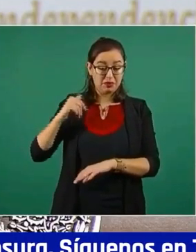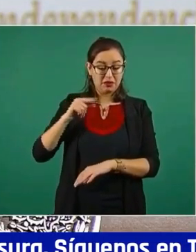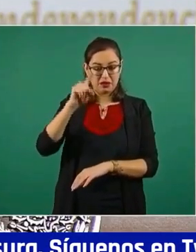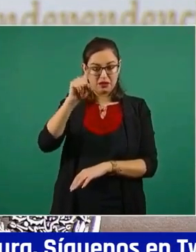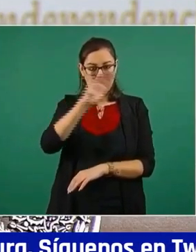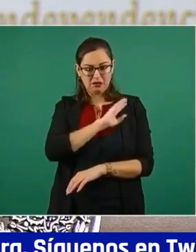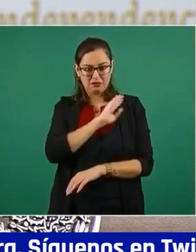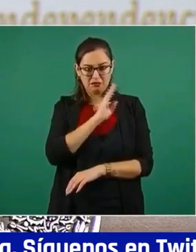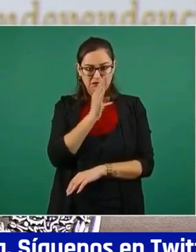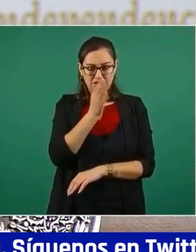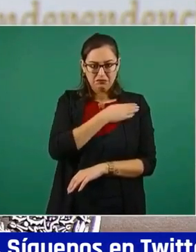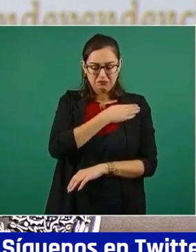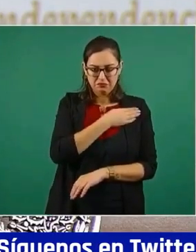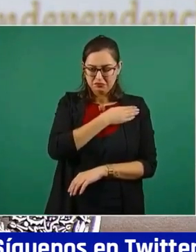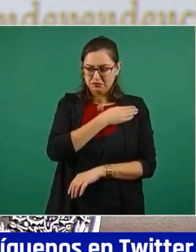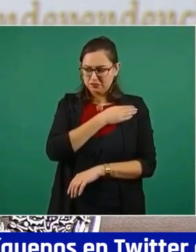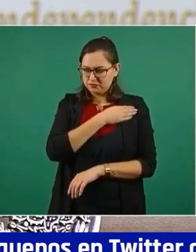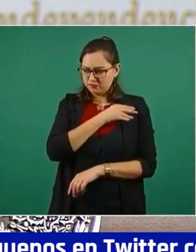a Hernán Cortés